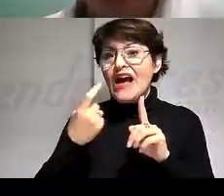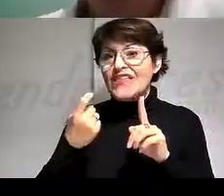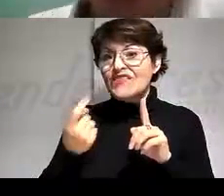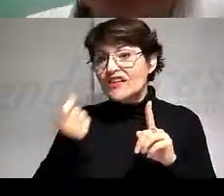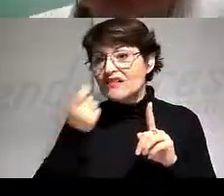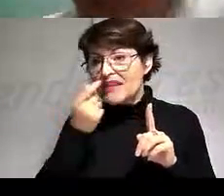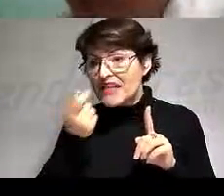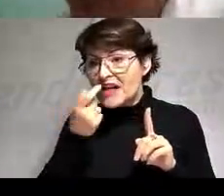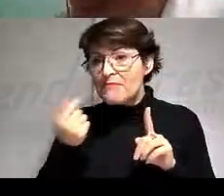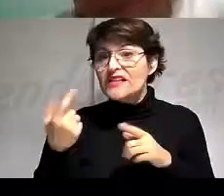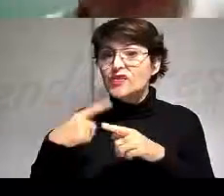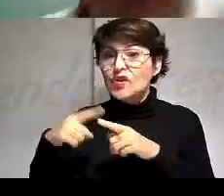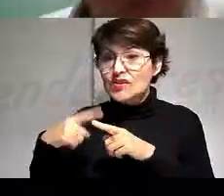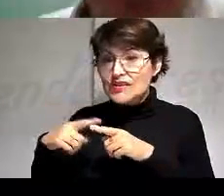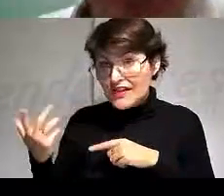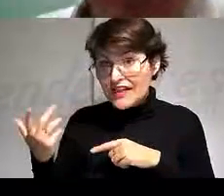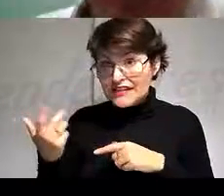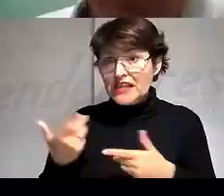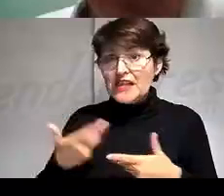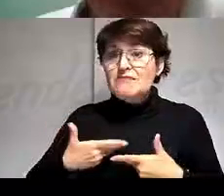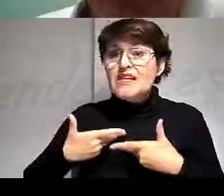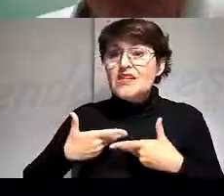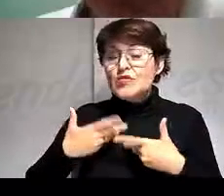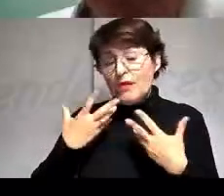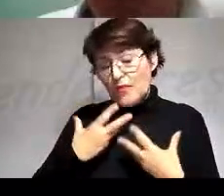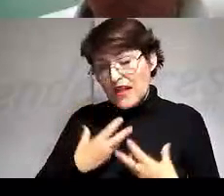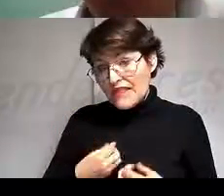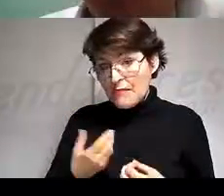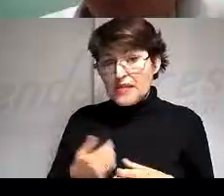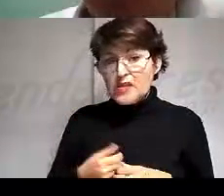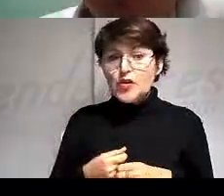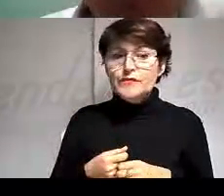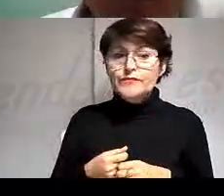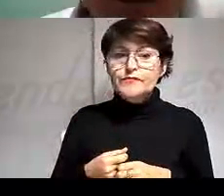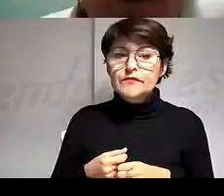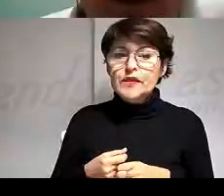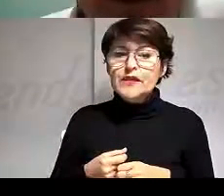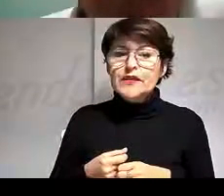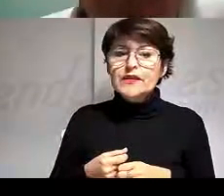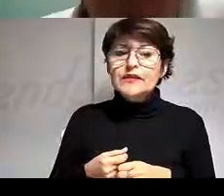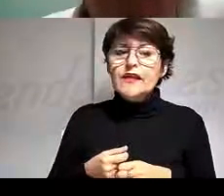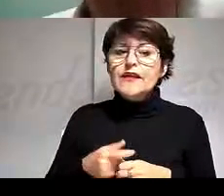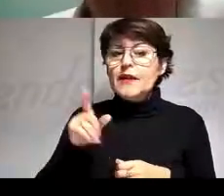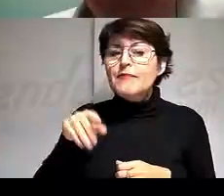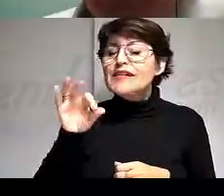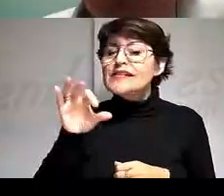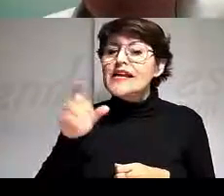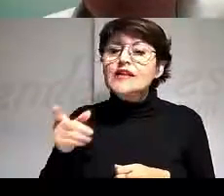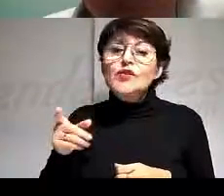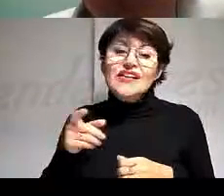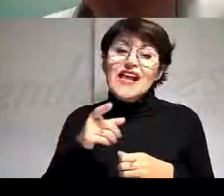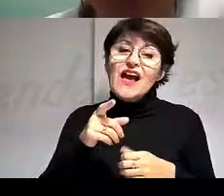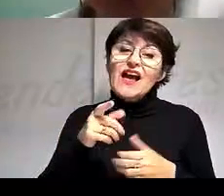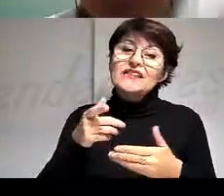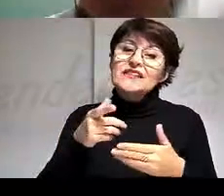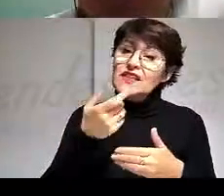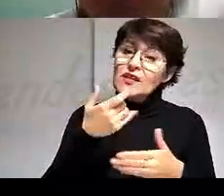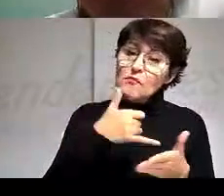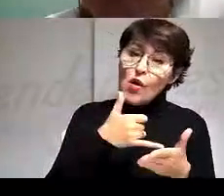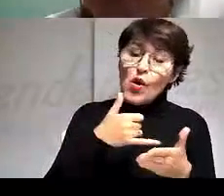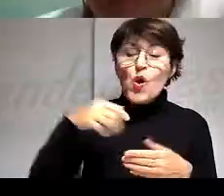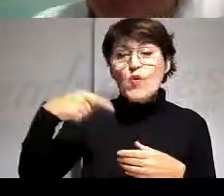aporte de triptófano, por ejemplo. La serotonina también es el precursor de la melatonina, de manera que si tenemos poca serotonina vamos a tener